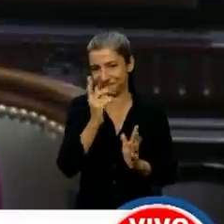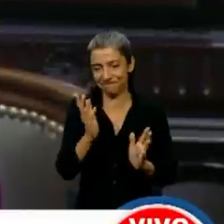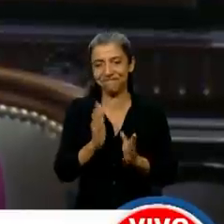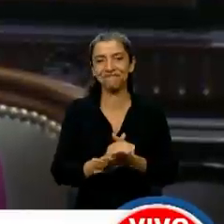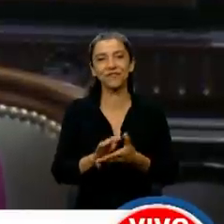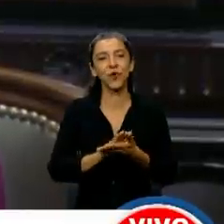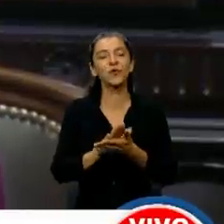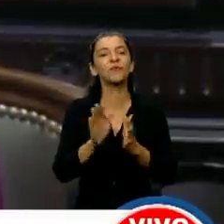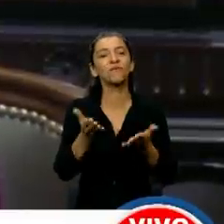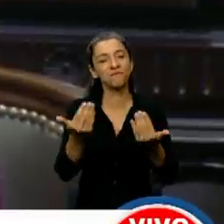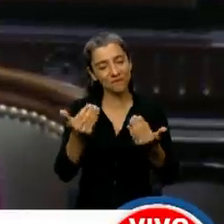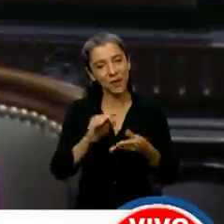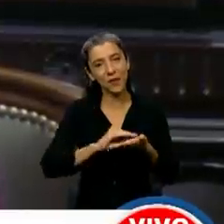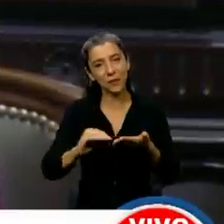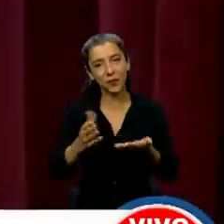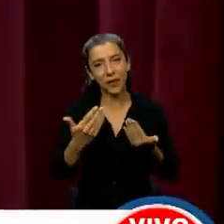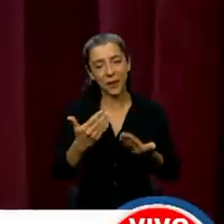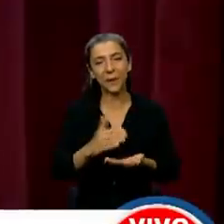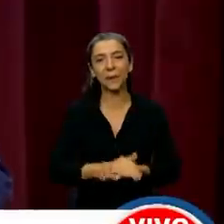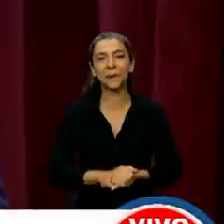adelante diputada gracias